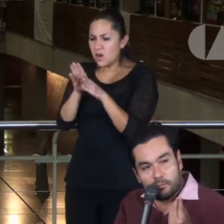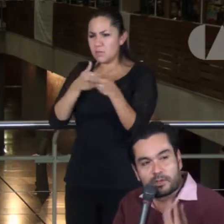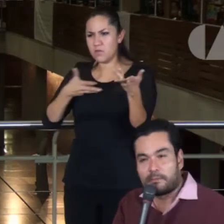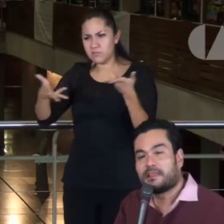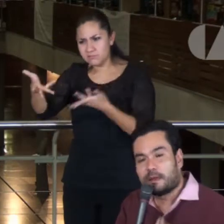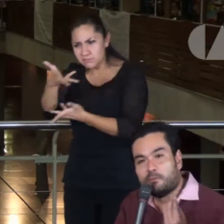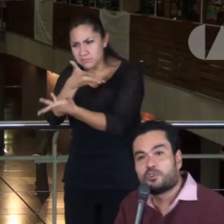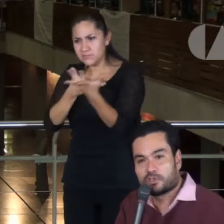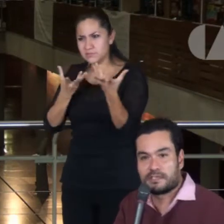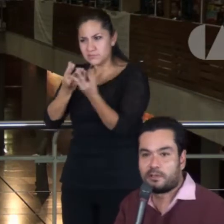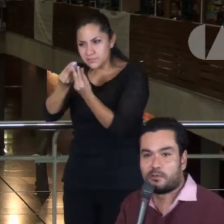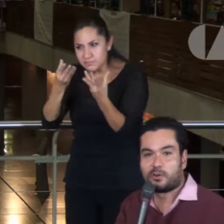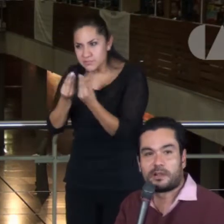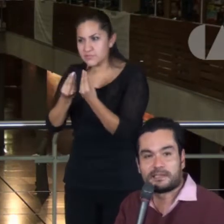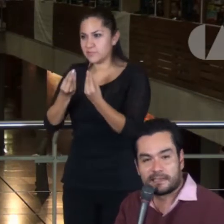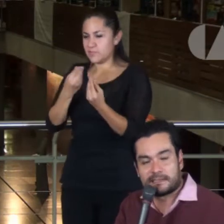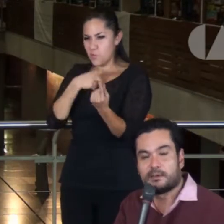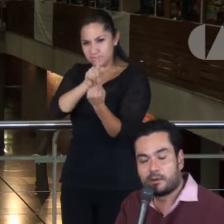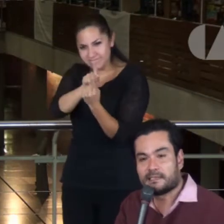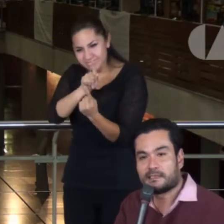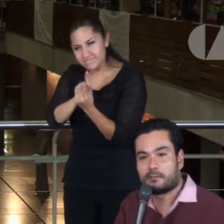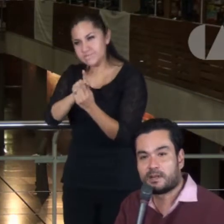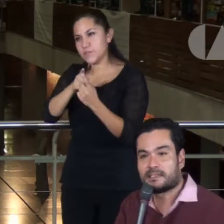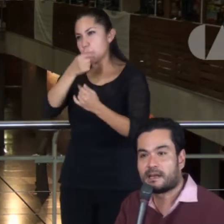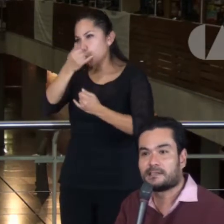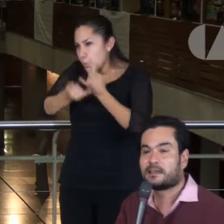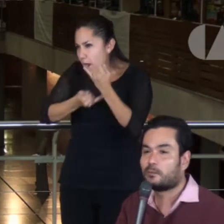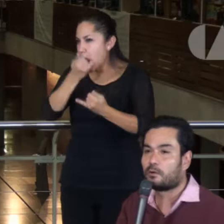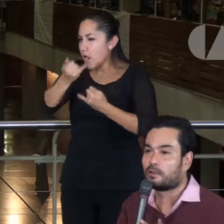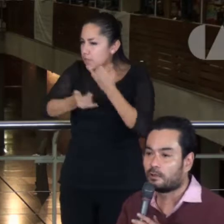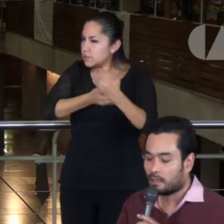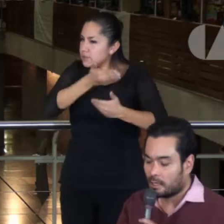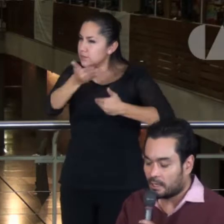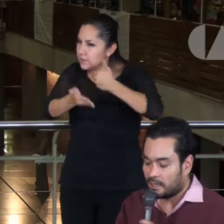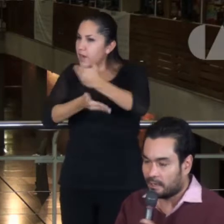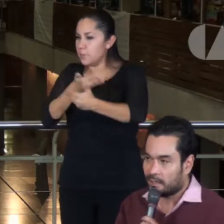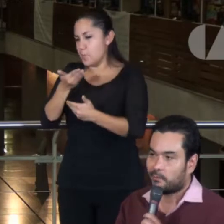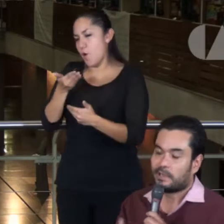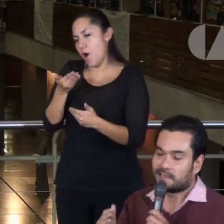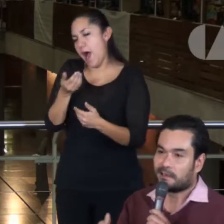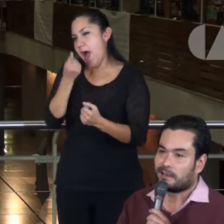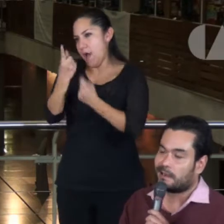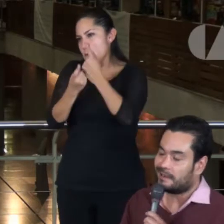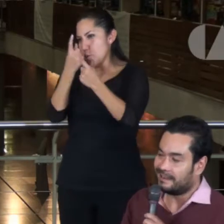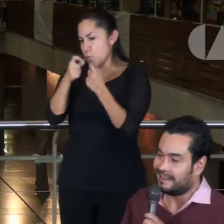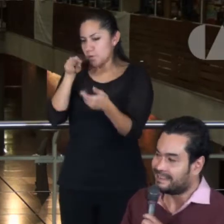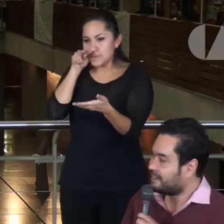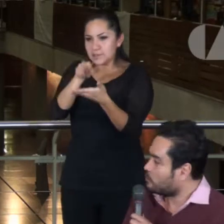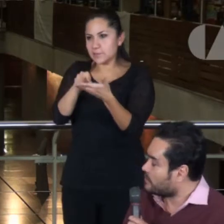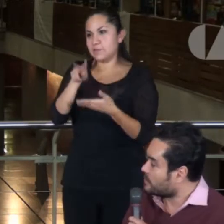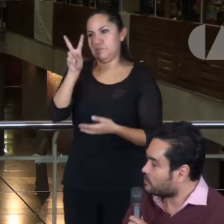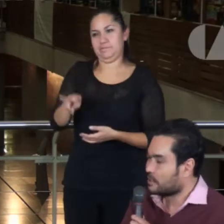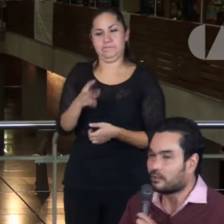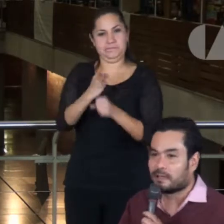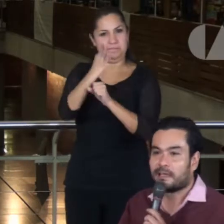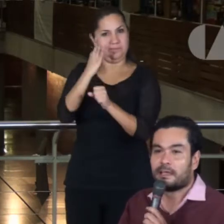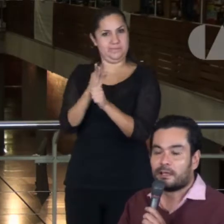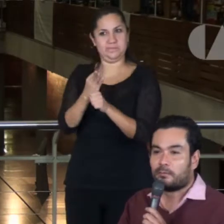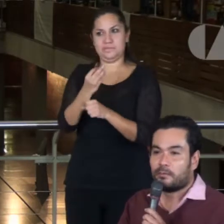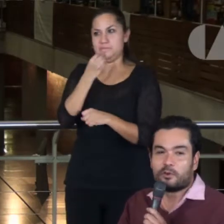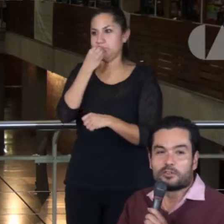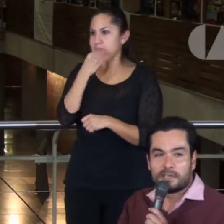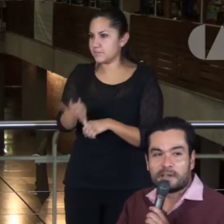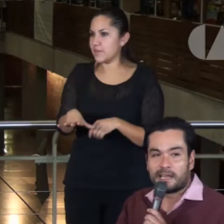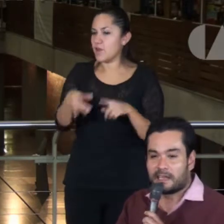también tiene mucho sentido el humor la vez que si lo lees y te morías de la risa como cuando ves en la serie de cuadritos en donde